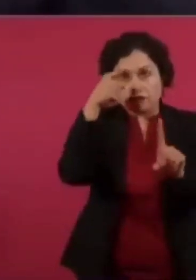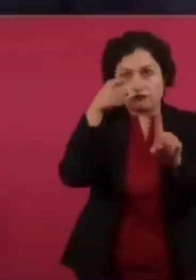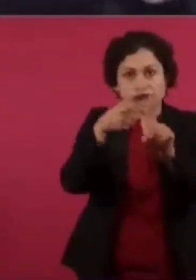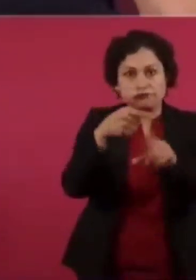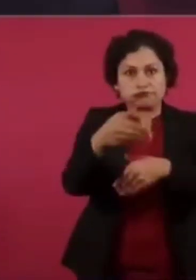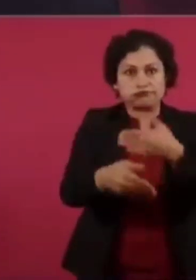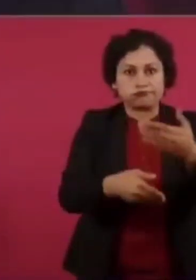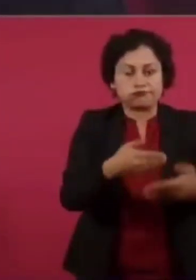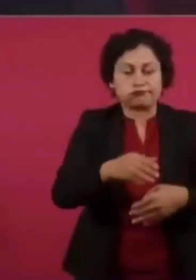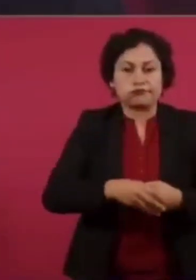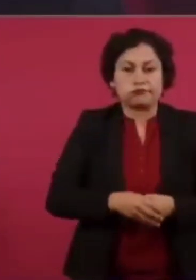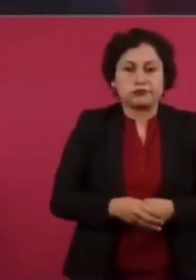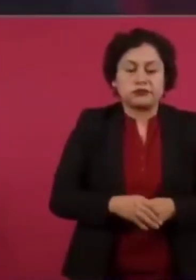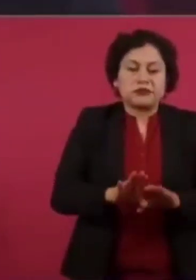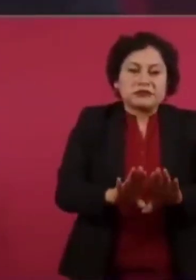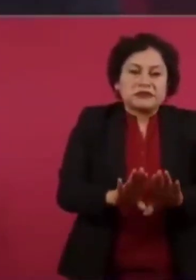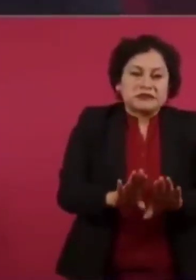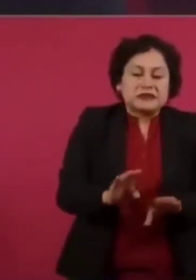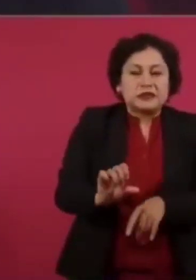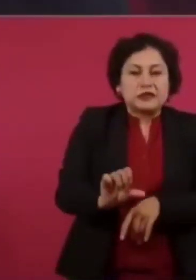Es que lo otro, pues no sé.